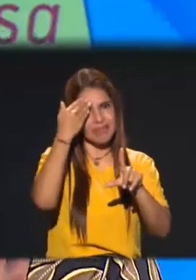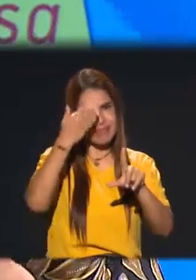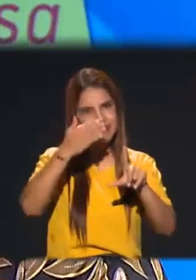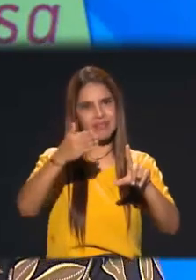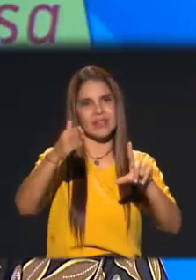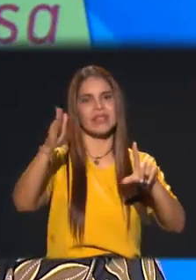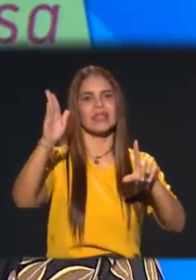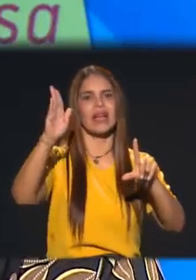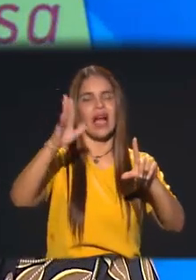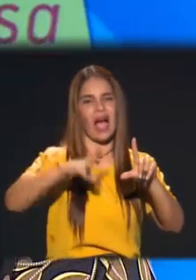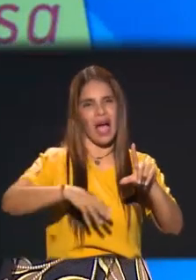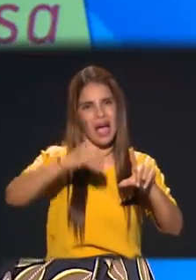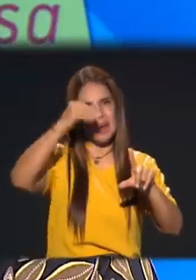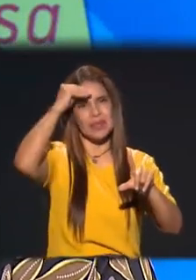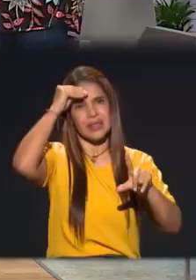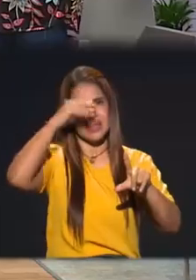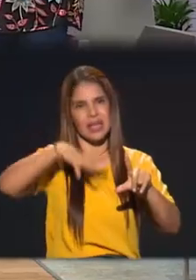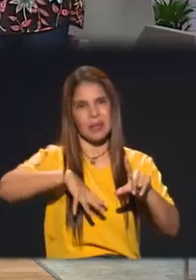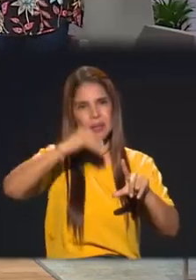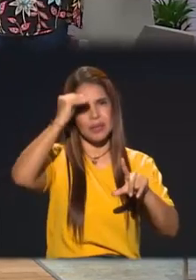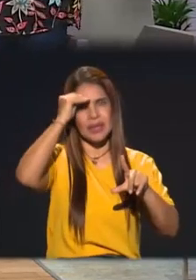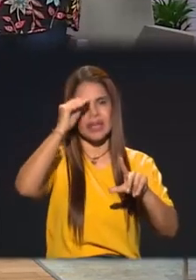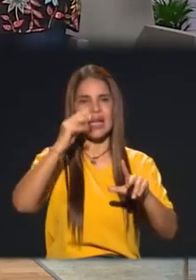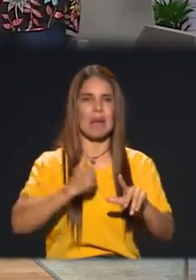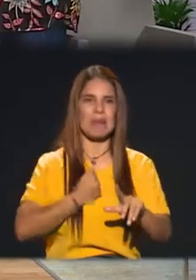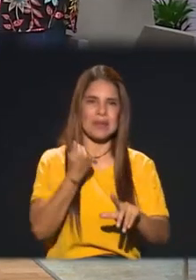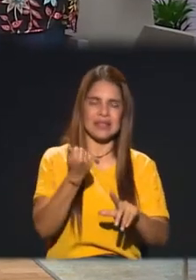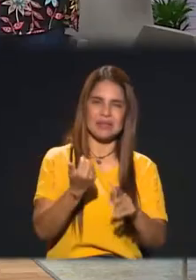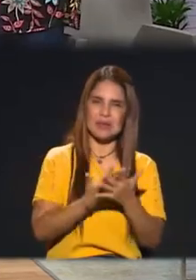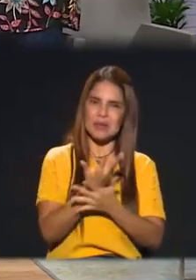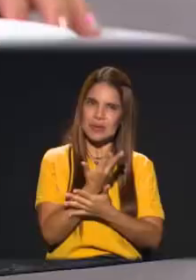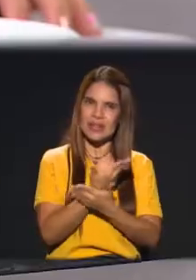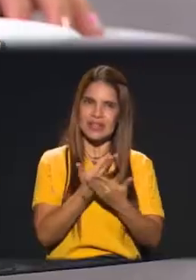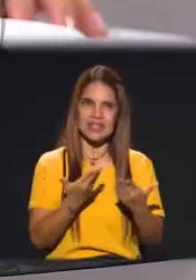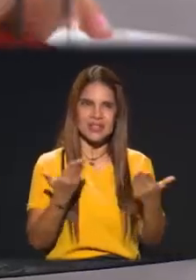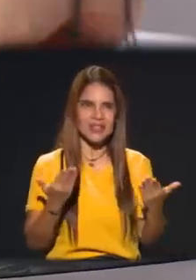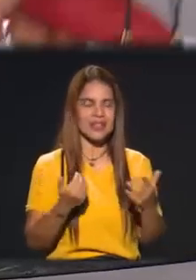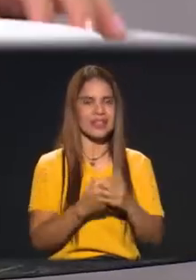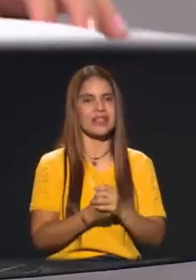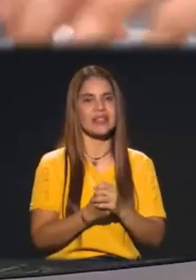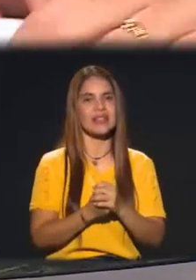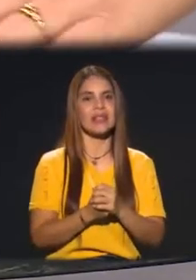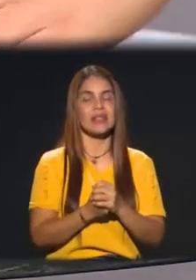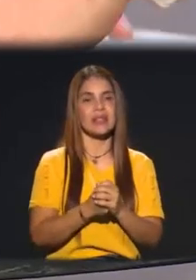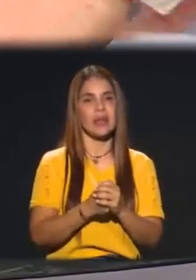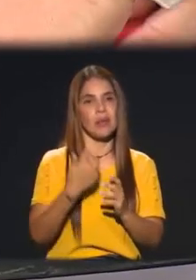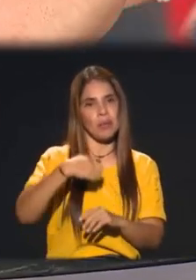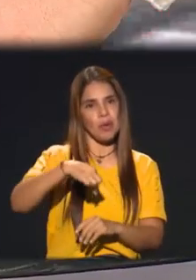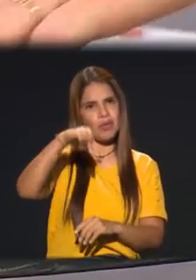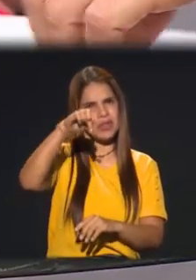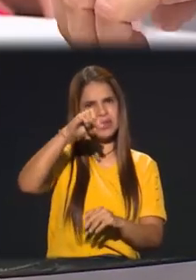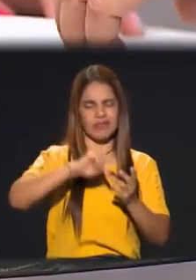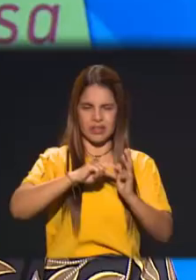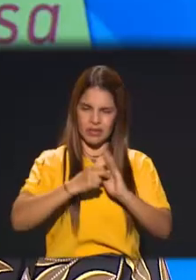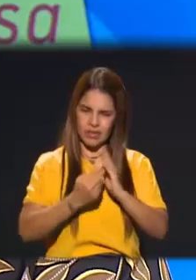Aprovechemos ese espacio como un espacio de aprendizaje. O sea, miremos que estamos aprendiendo nuevas cosas, estamos haciendo cosas nuevas. Nuestra profesión siempre es de